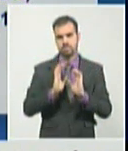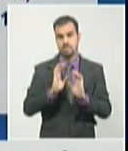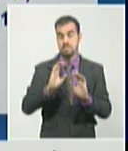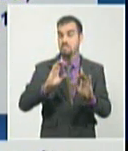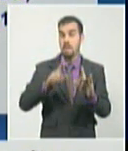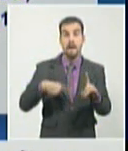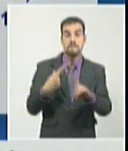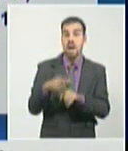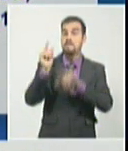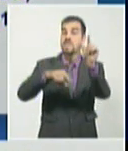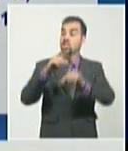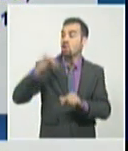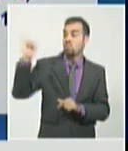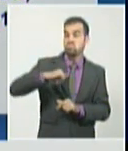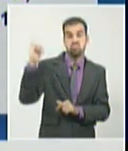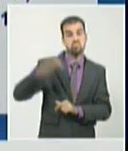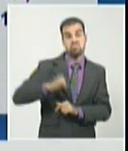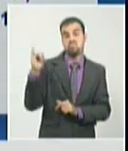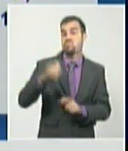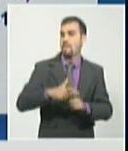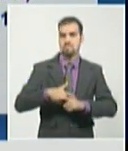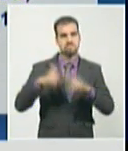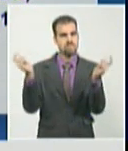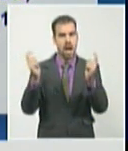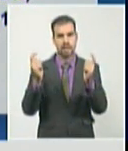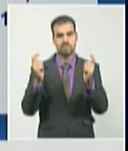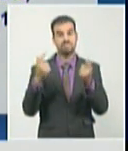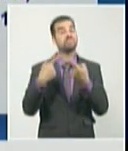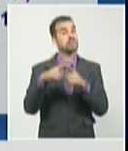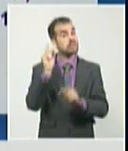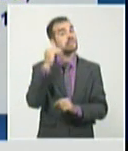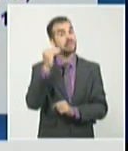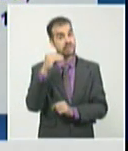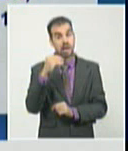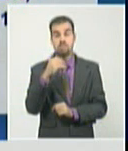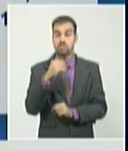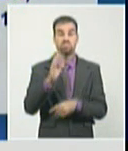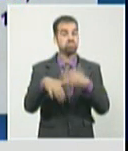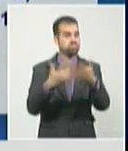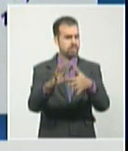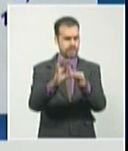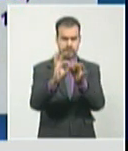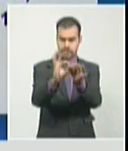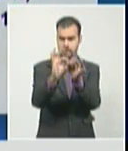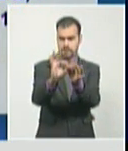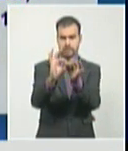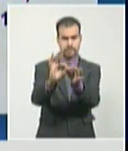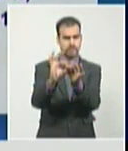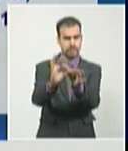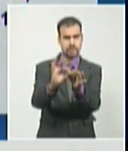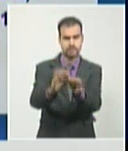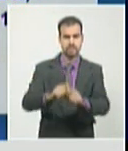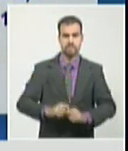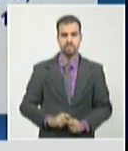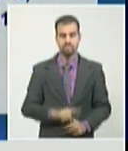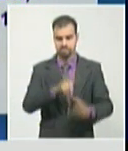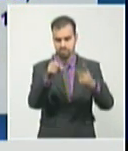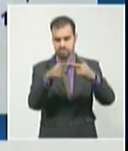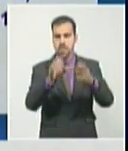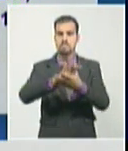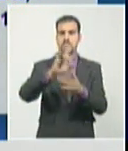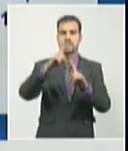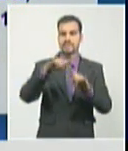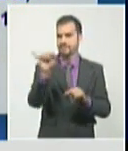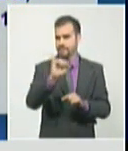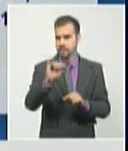pero bueno indiscutiblemente una complejidad bien rica muy fuerte de matanza 66 de